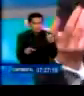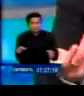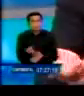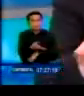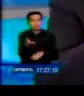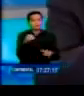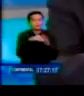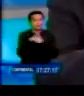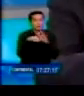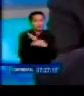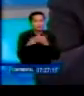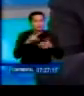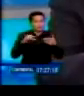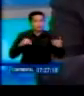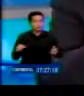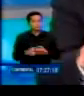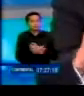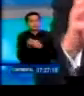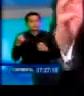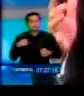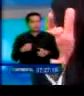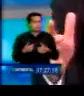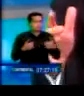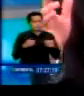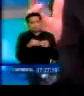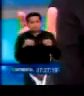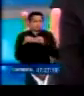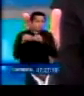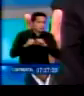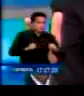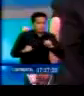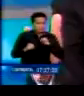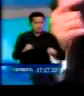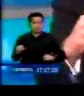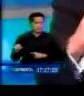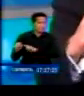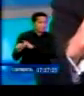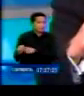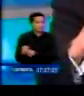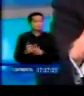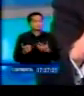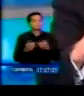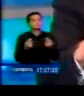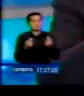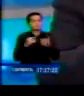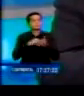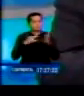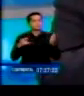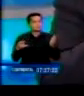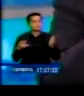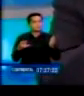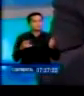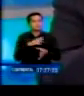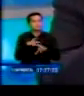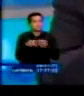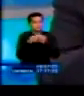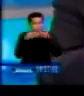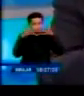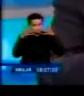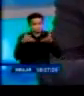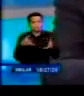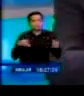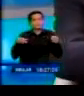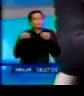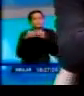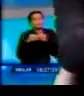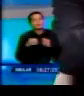banca de microfinanzas es tremendamente dinámica, activa y fuerte, se utiliza el dinero electrónico. Esto está orientado